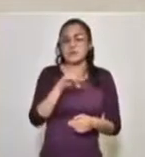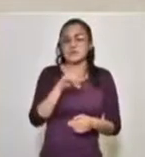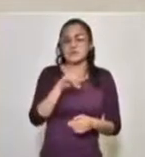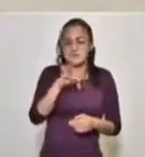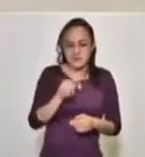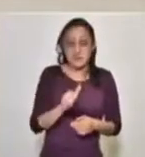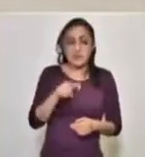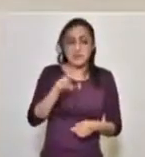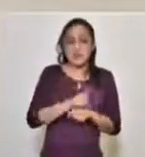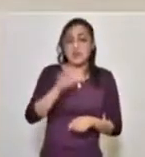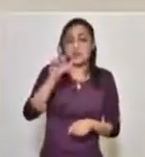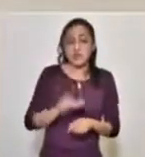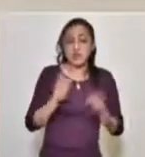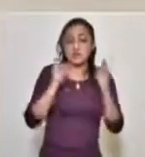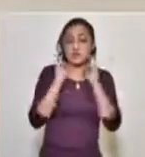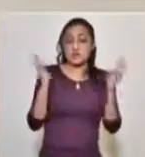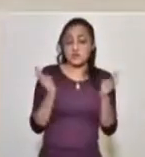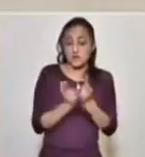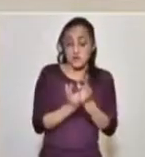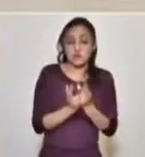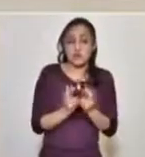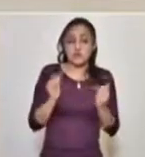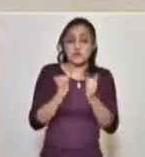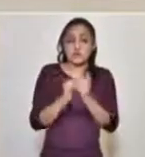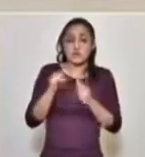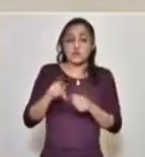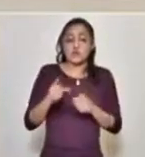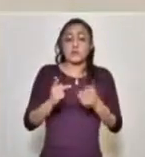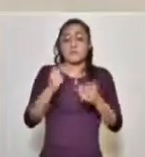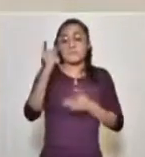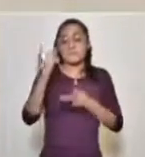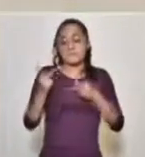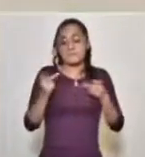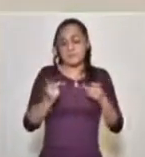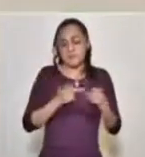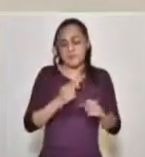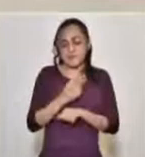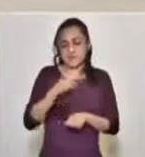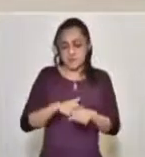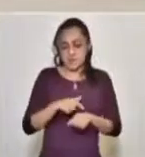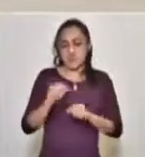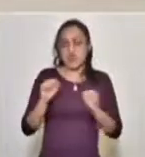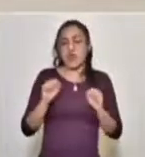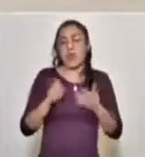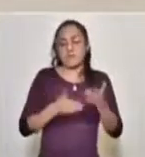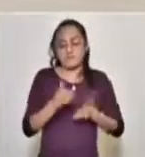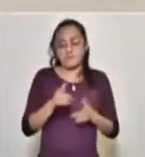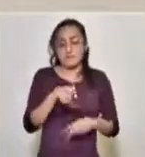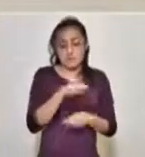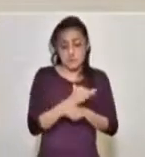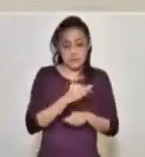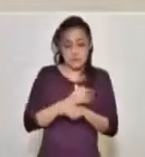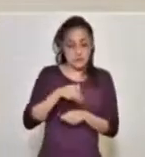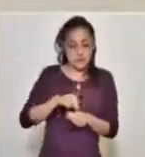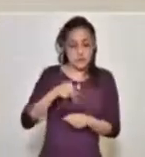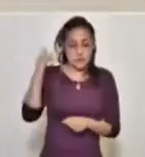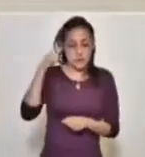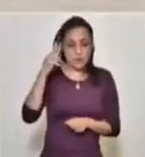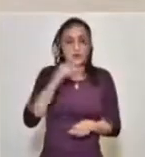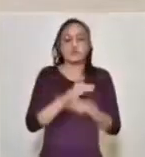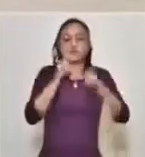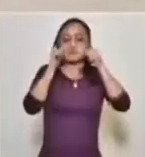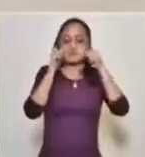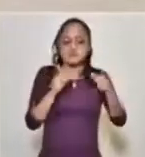mixteca el día de hoy nos vamos a reunir en el plan nacional correcaminos capítulo puebla y estaremos